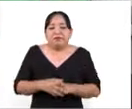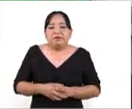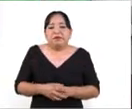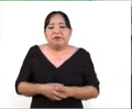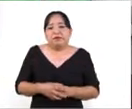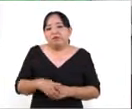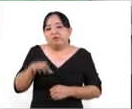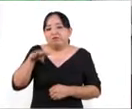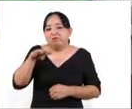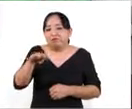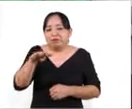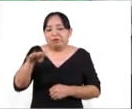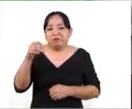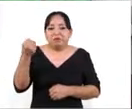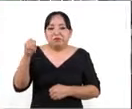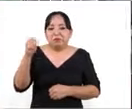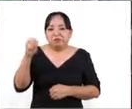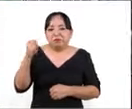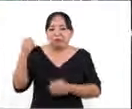especial.